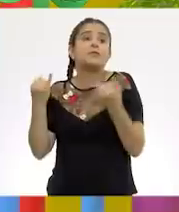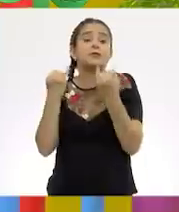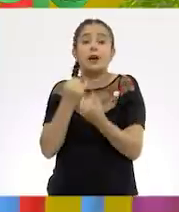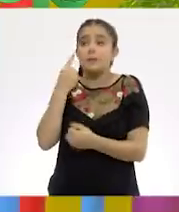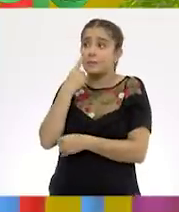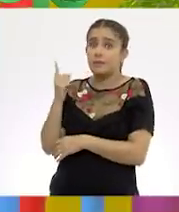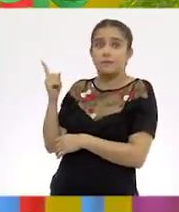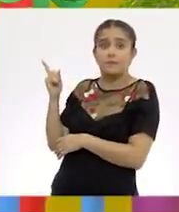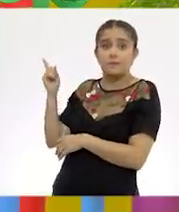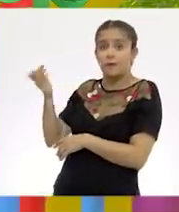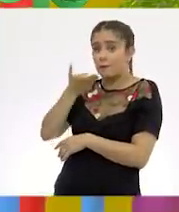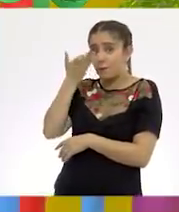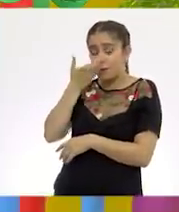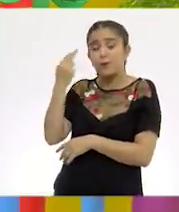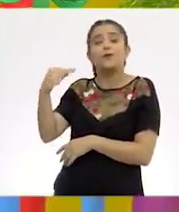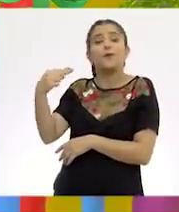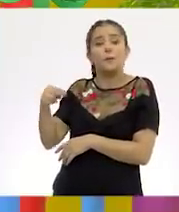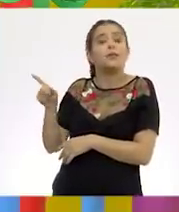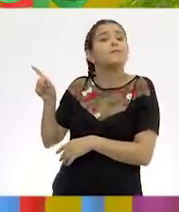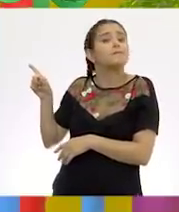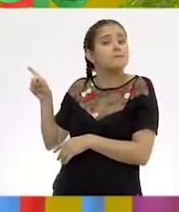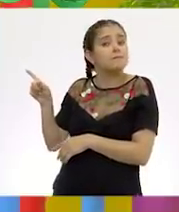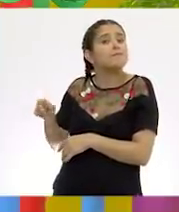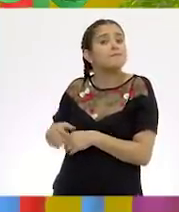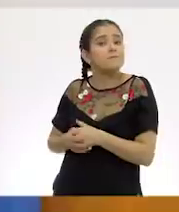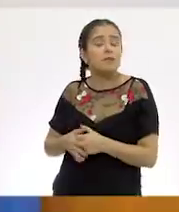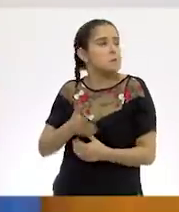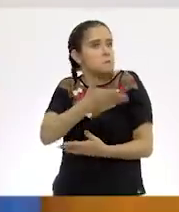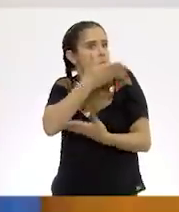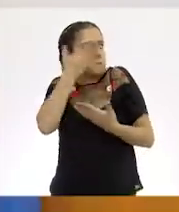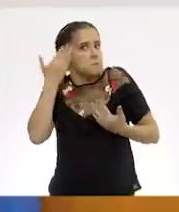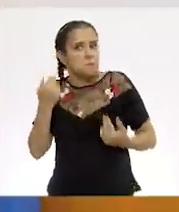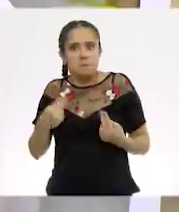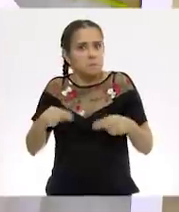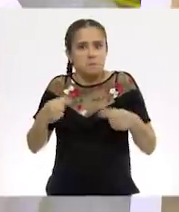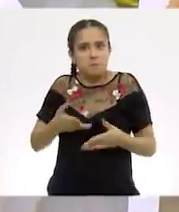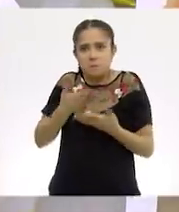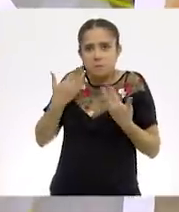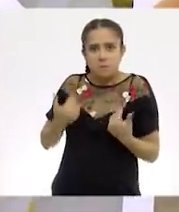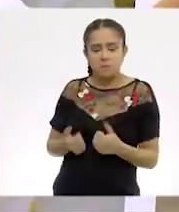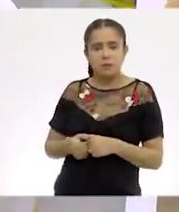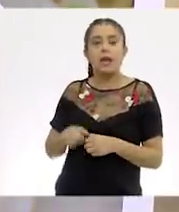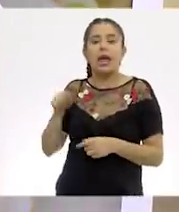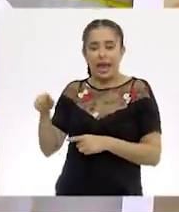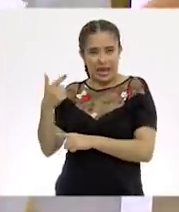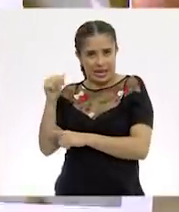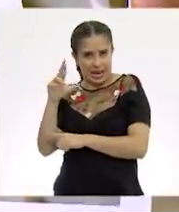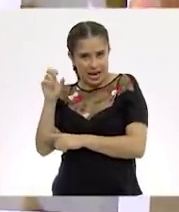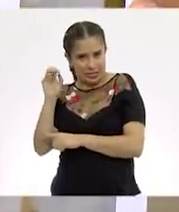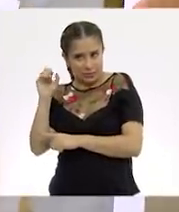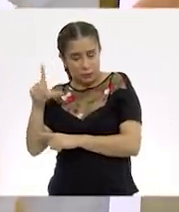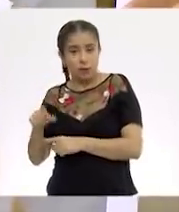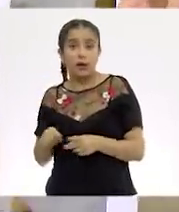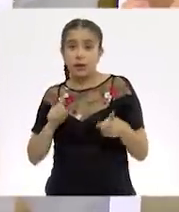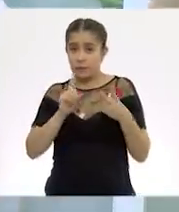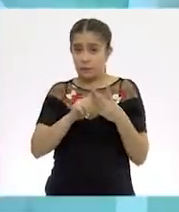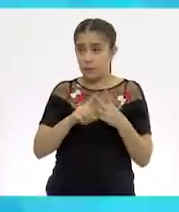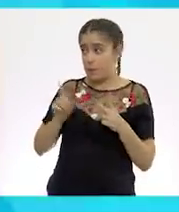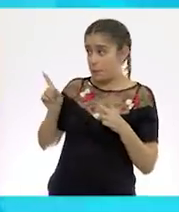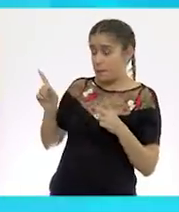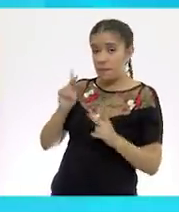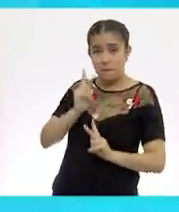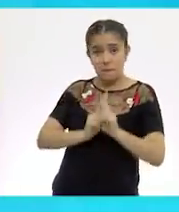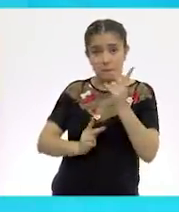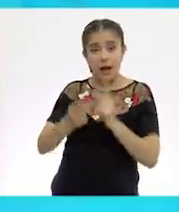llama esta flor, Alexia? No sé cómo se llama esa flor. Al igual que el girasol, esta planta se